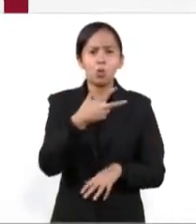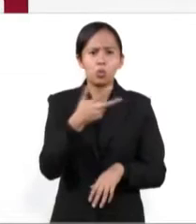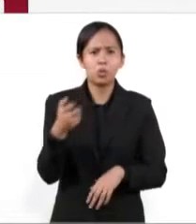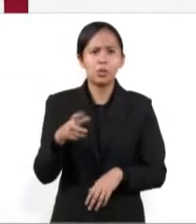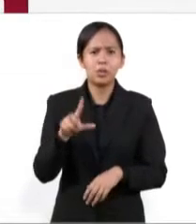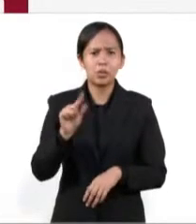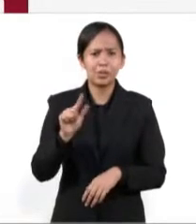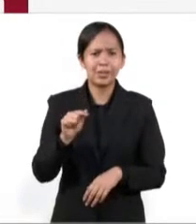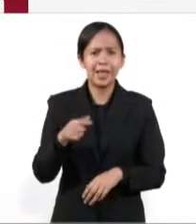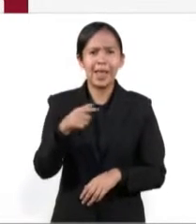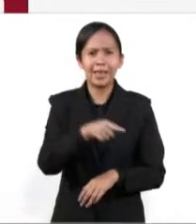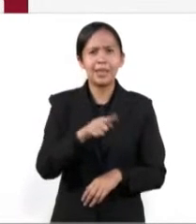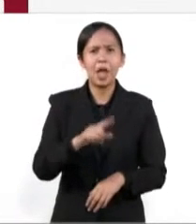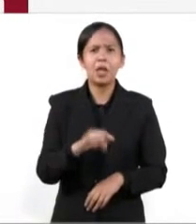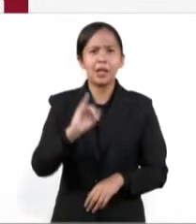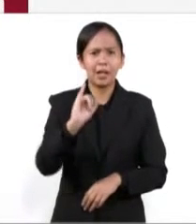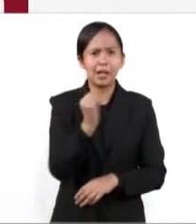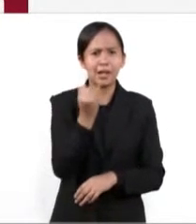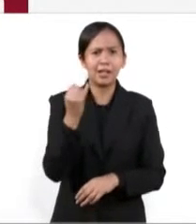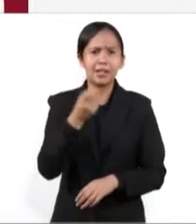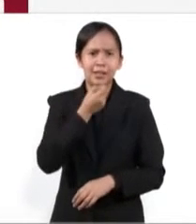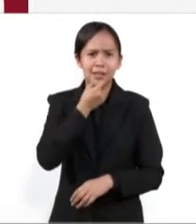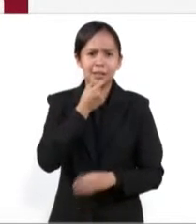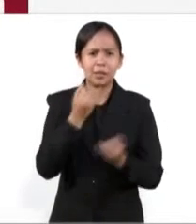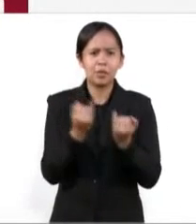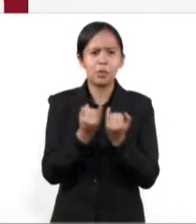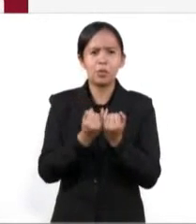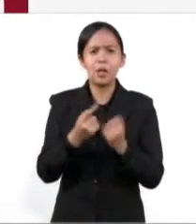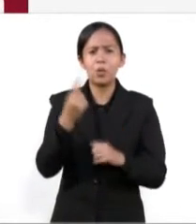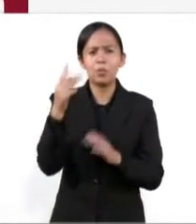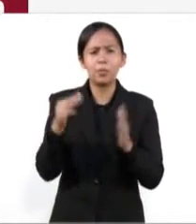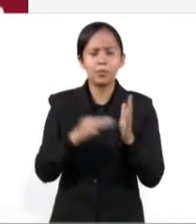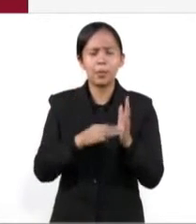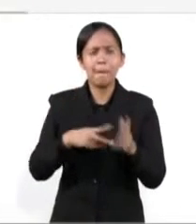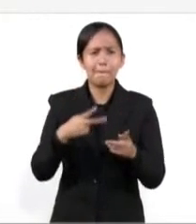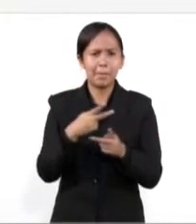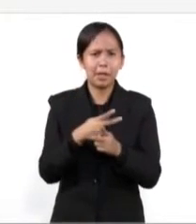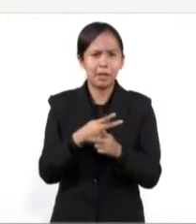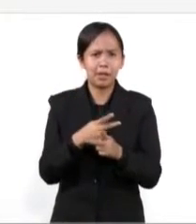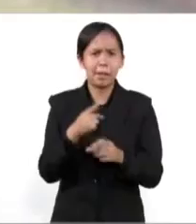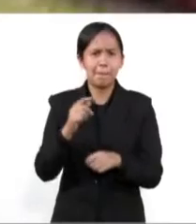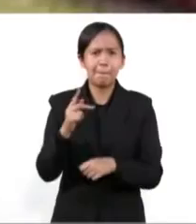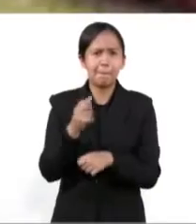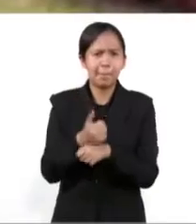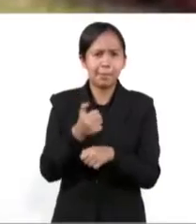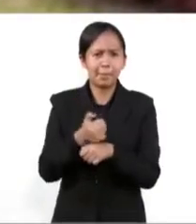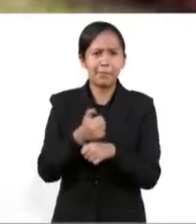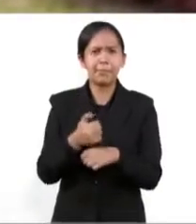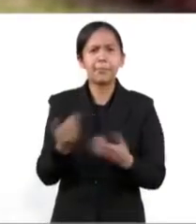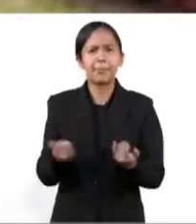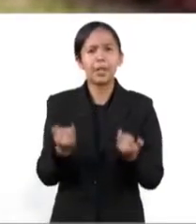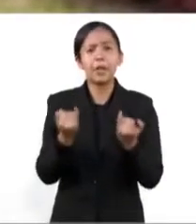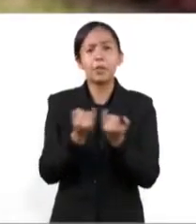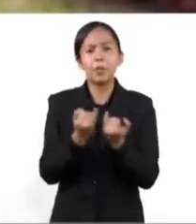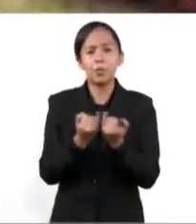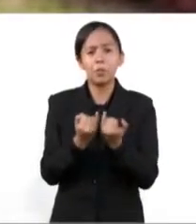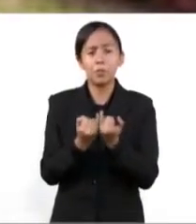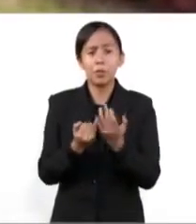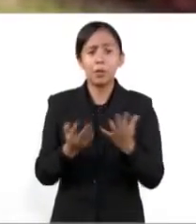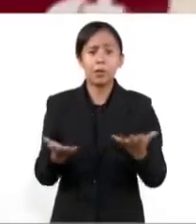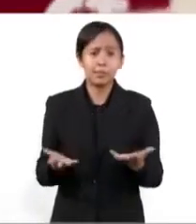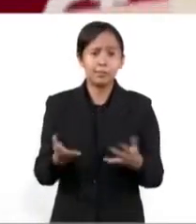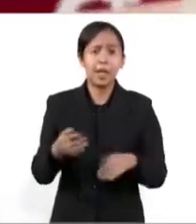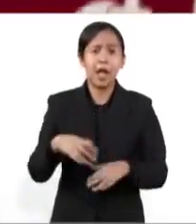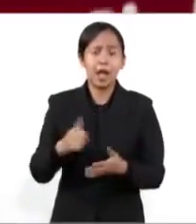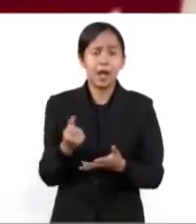en preescolar y 1.000 pesos para primaria y secundaria, así como 1.050 pesos para los CAMP. Así también se incrementaron los montos del